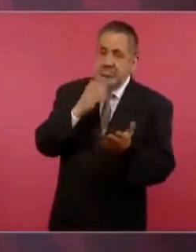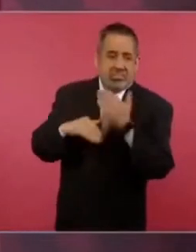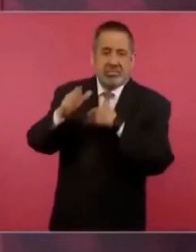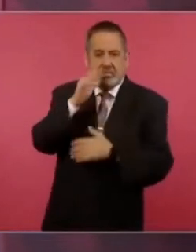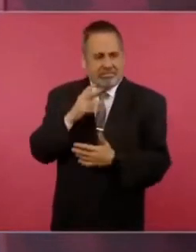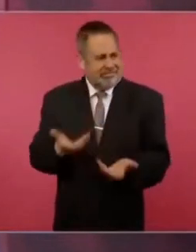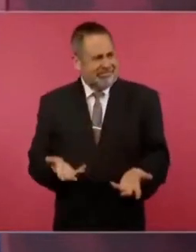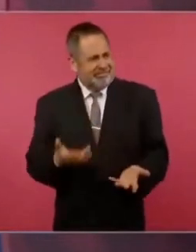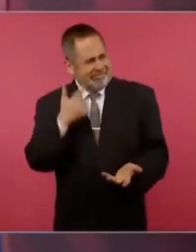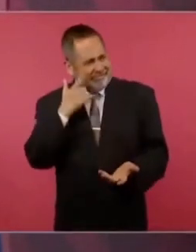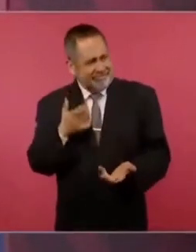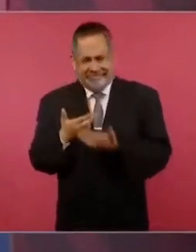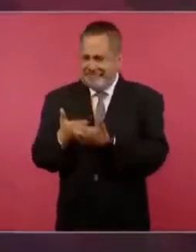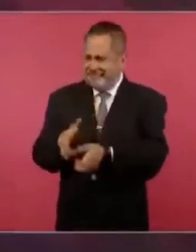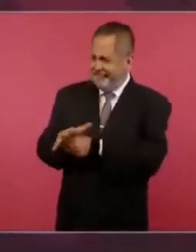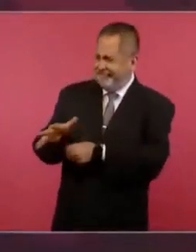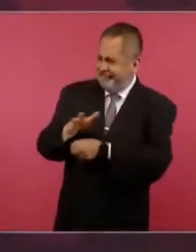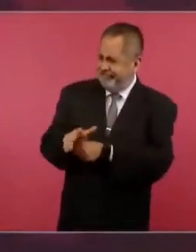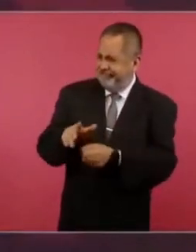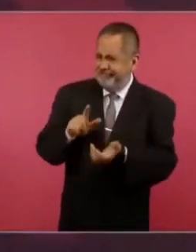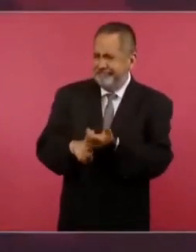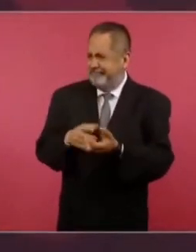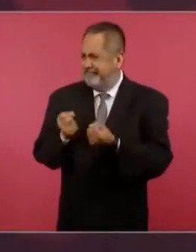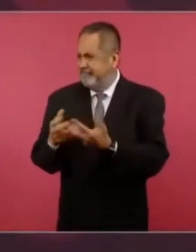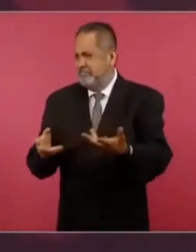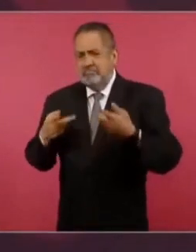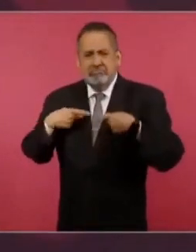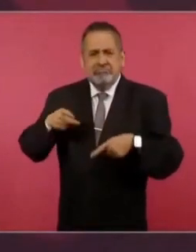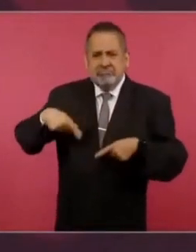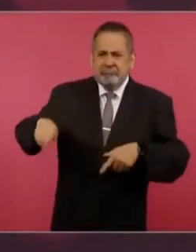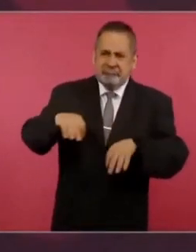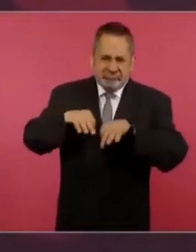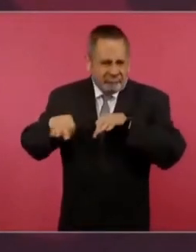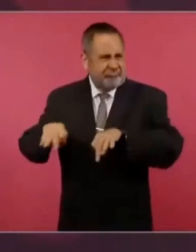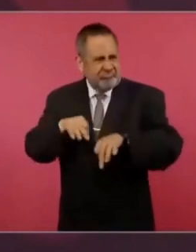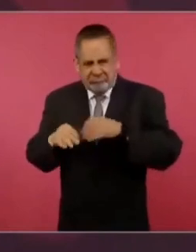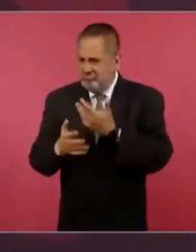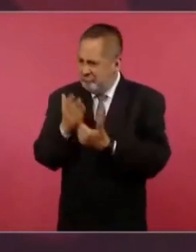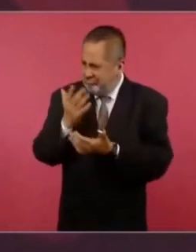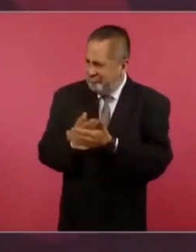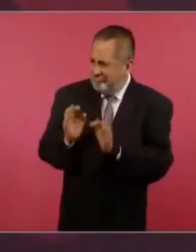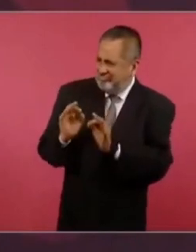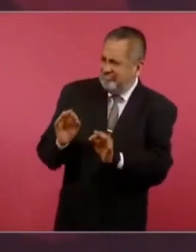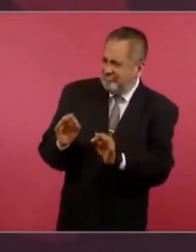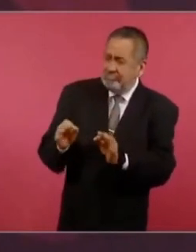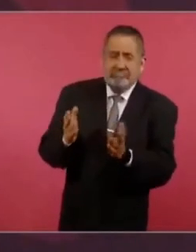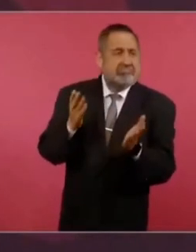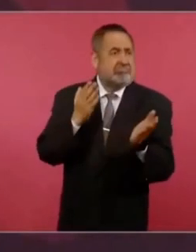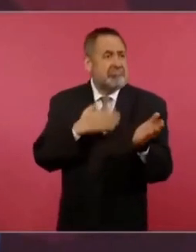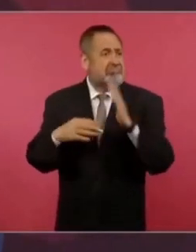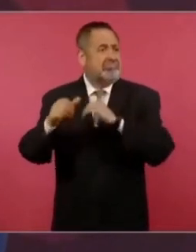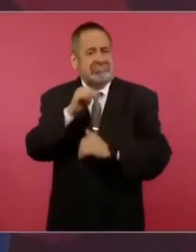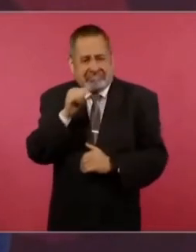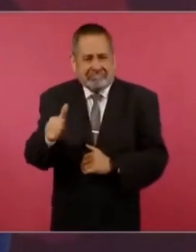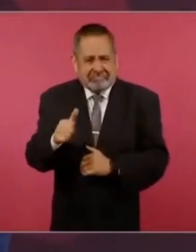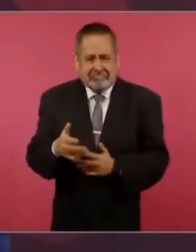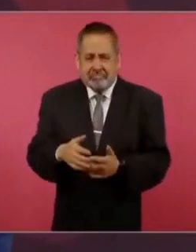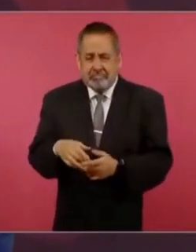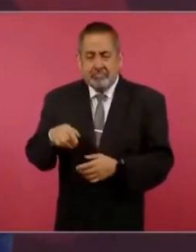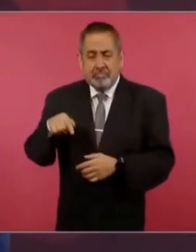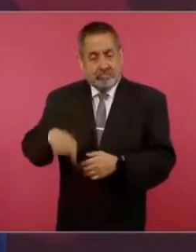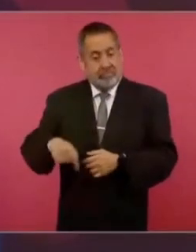naturales, con un pueblo excepcional, trabajador, El pueblo de México es de los pueblos más trabajadores del